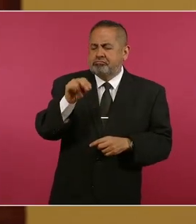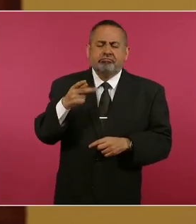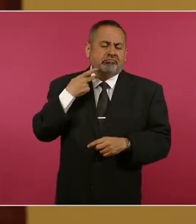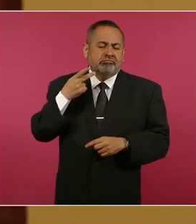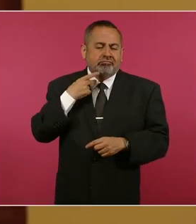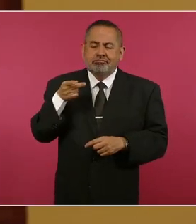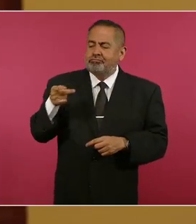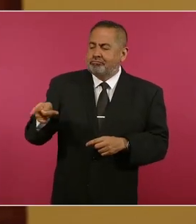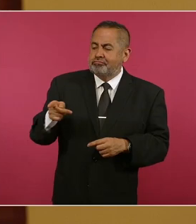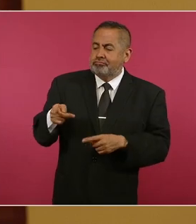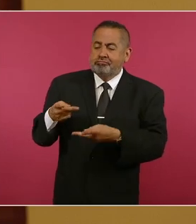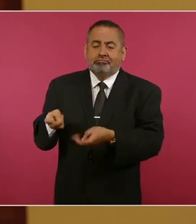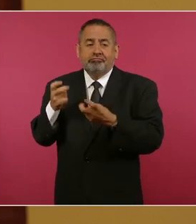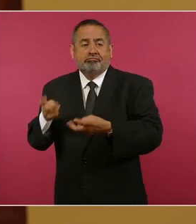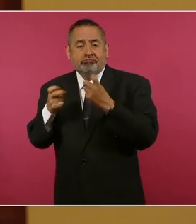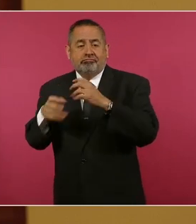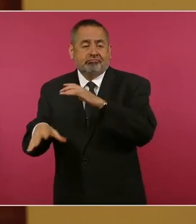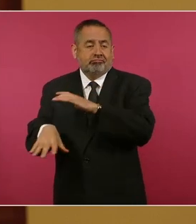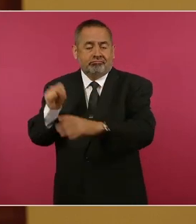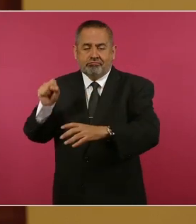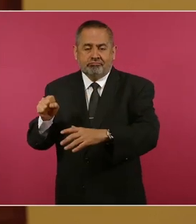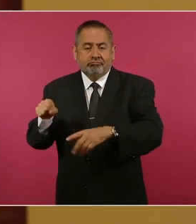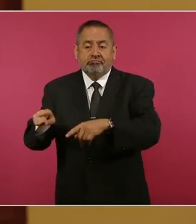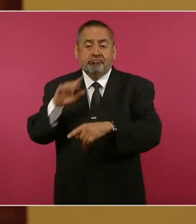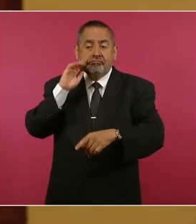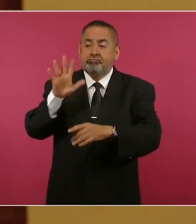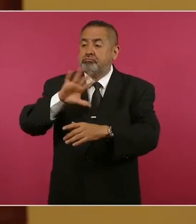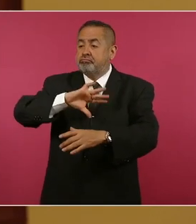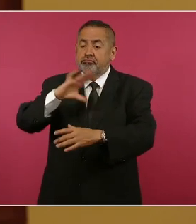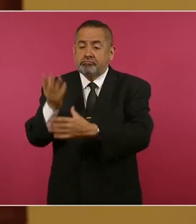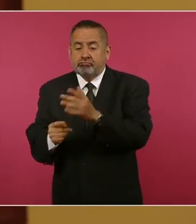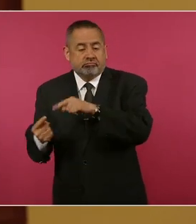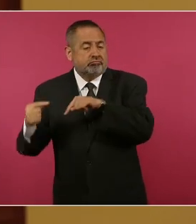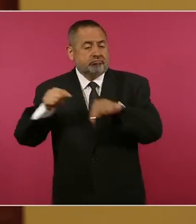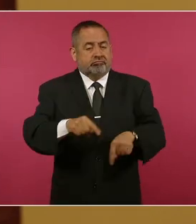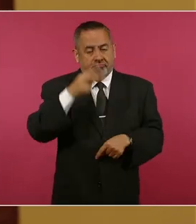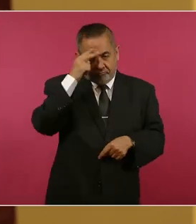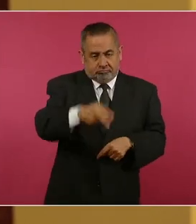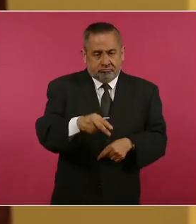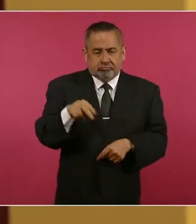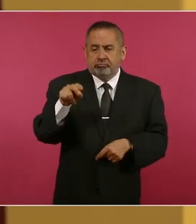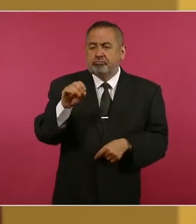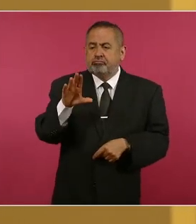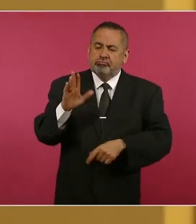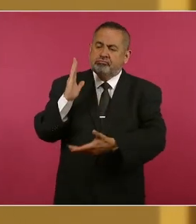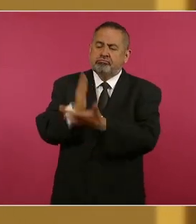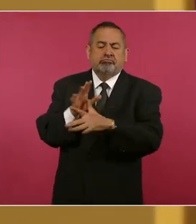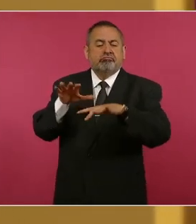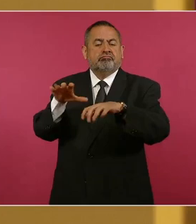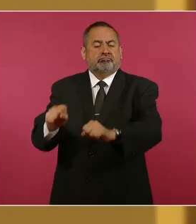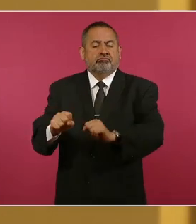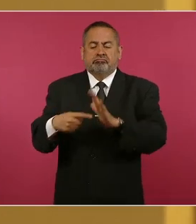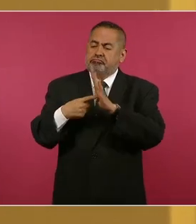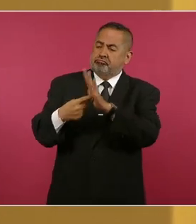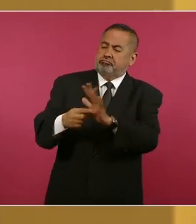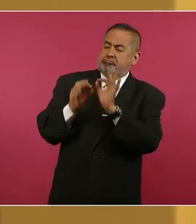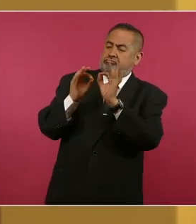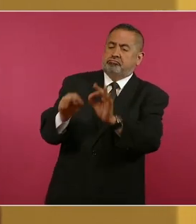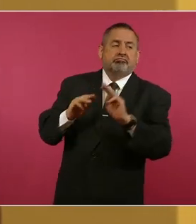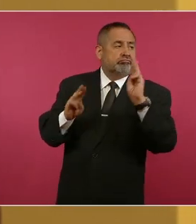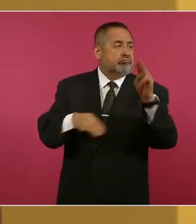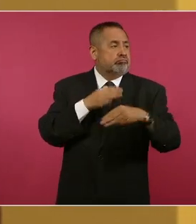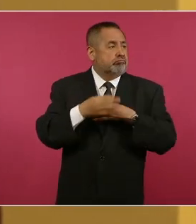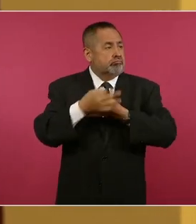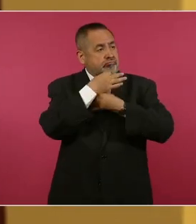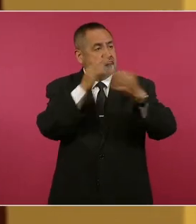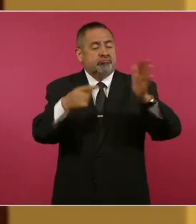que ha desfalcado las arcas de su país y que pretendía huir a México, situación que Noboa ha frenado y ha puesto ejemplo y sobreaviso al mundo